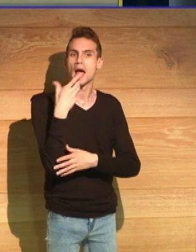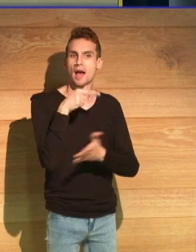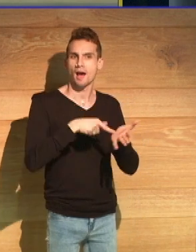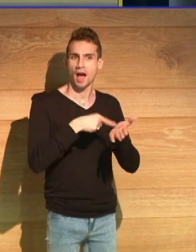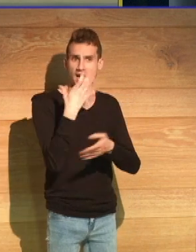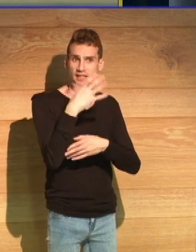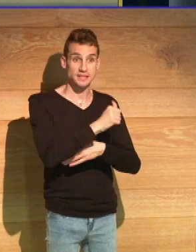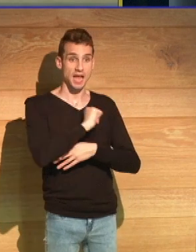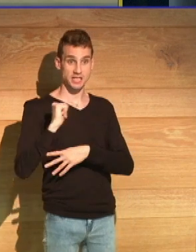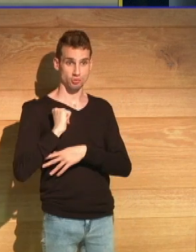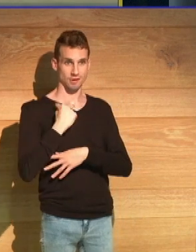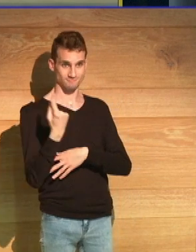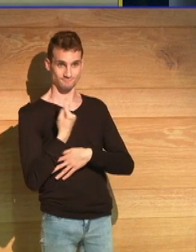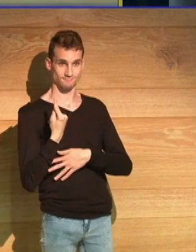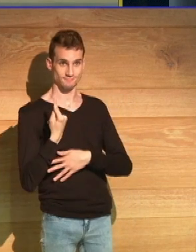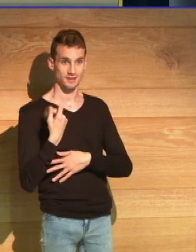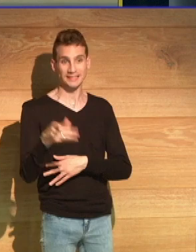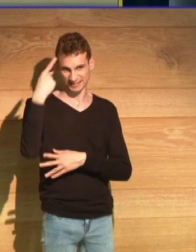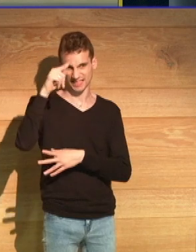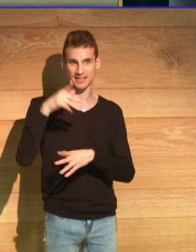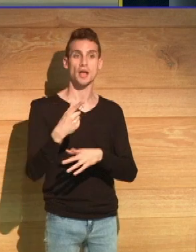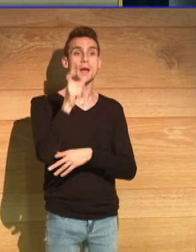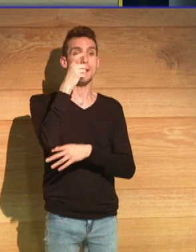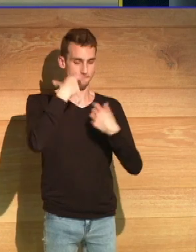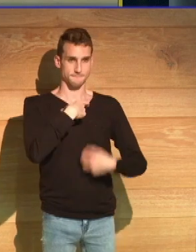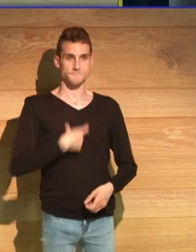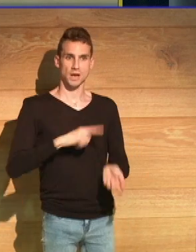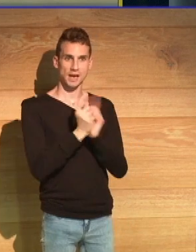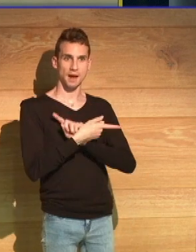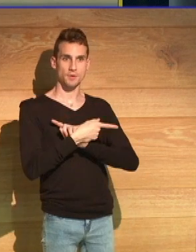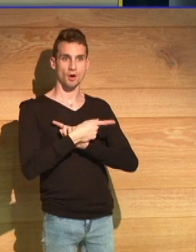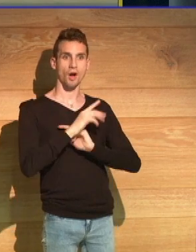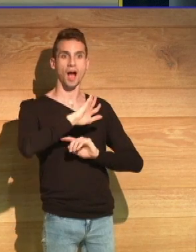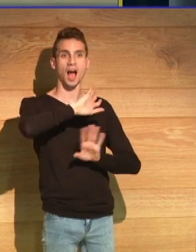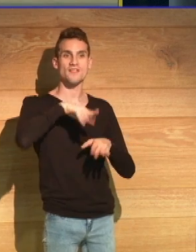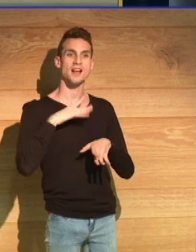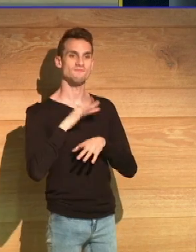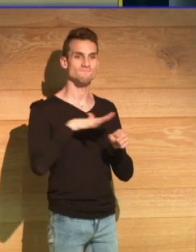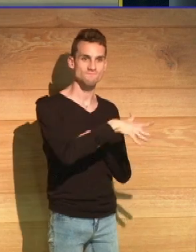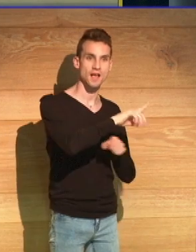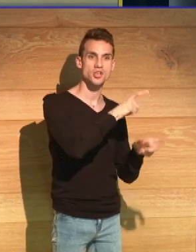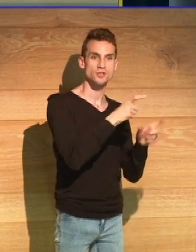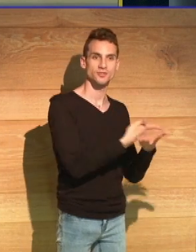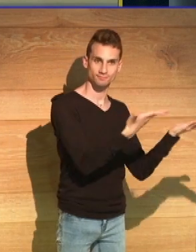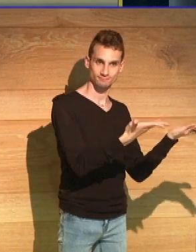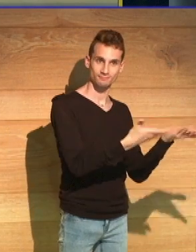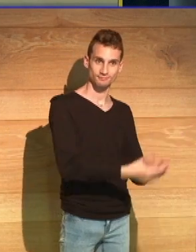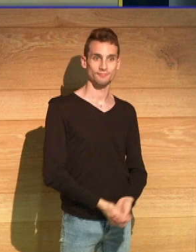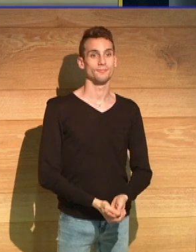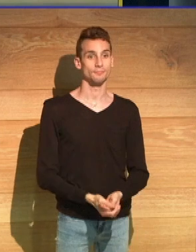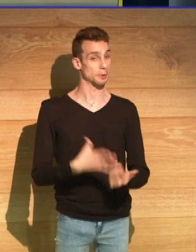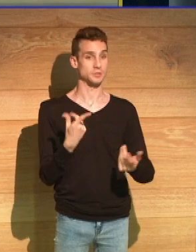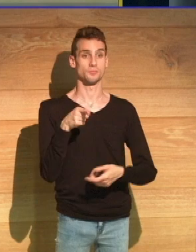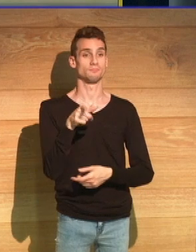¿no? Sabiendo que desde un cambio en la propia persona puede generar más hacia la sociedad. Pero bueno, es uno